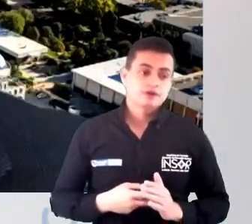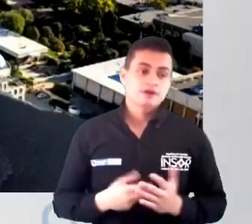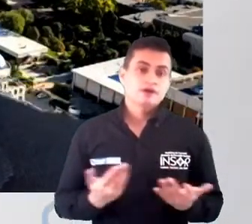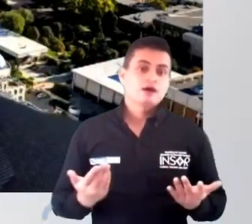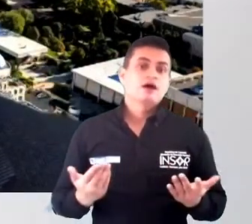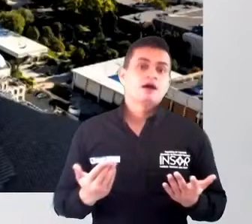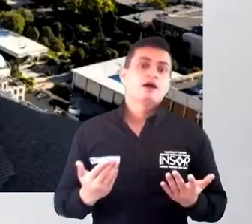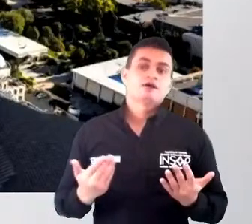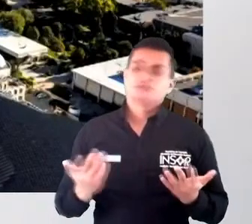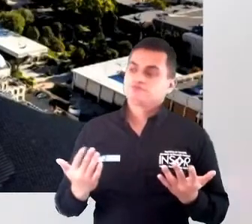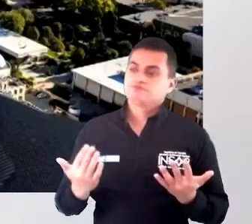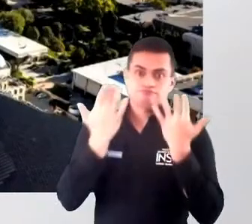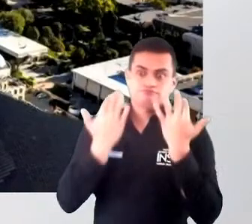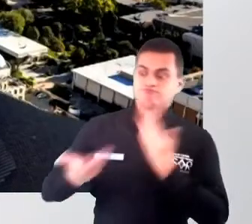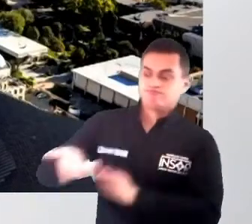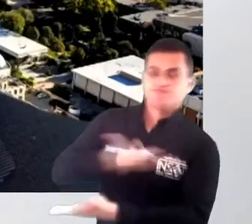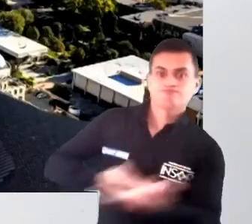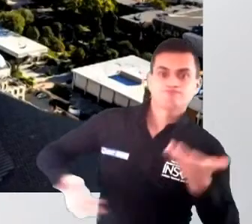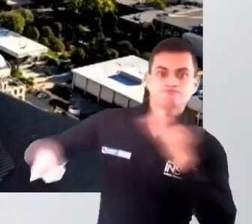colaborativo y